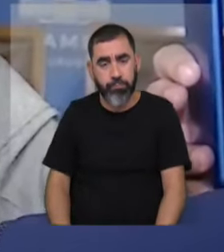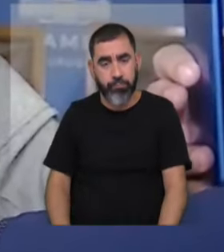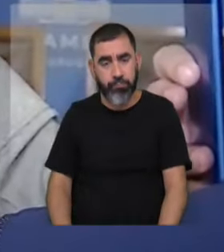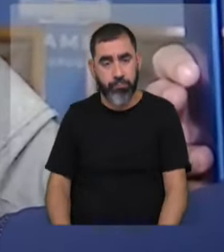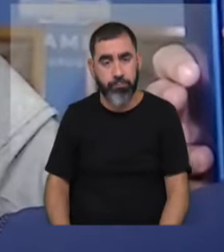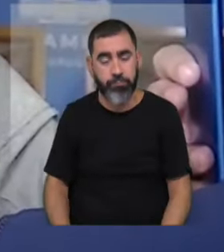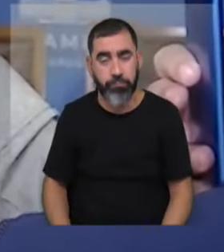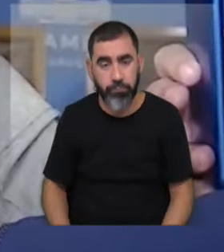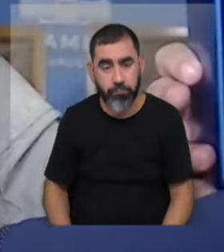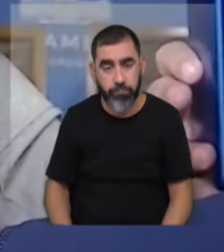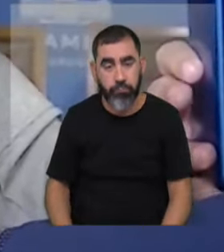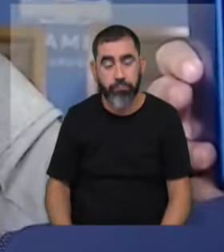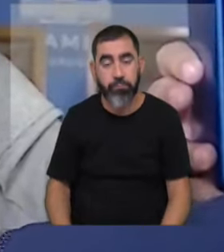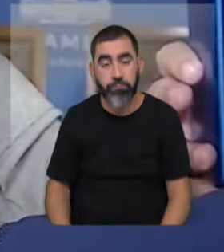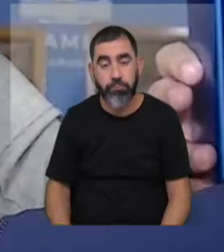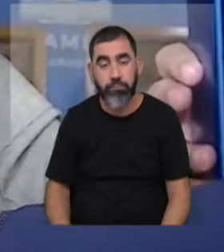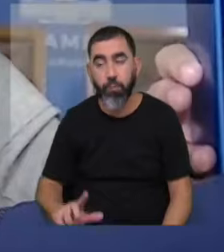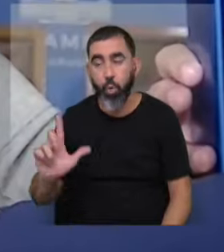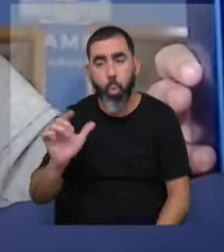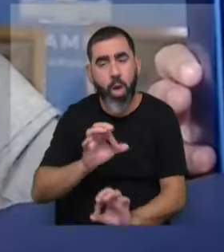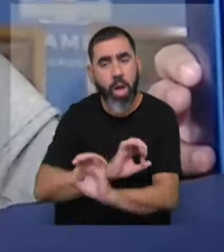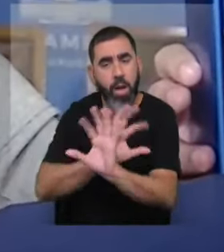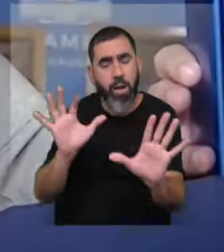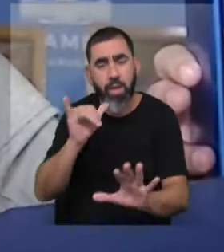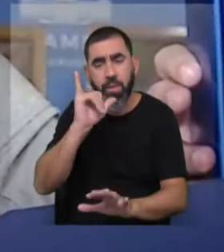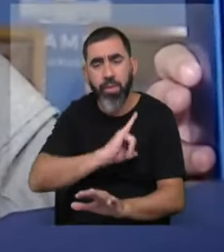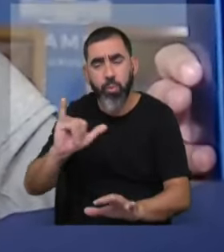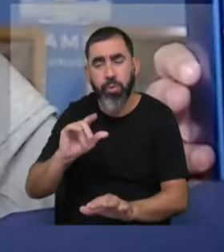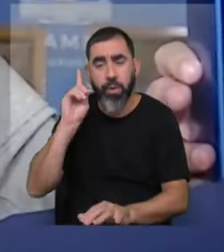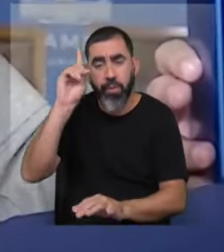las denuncias que realizaba el diputado Cal respecto a que no se actuó